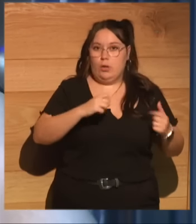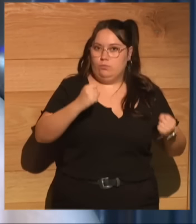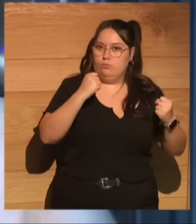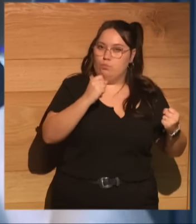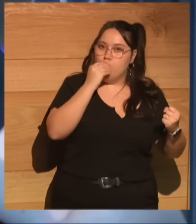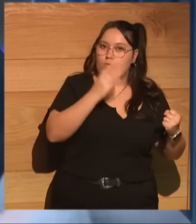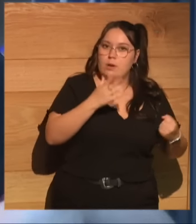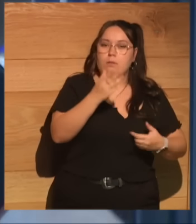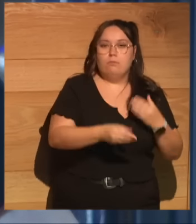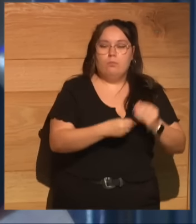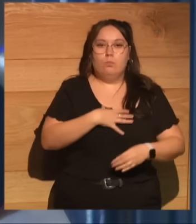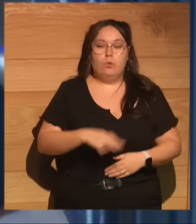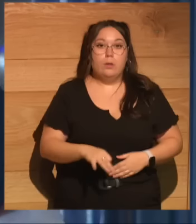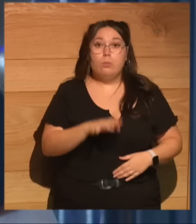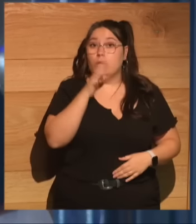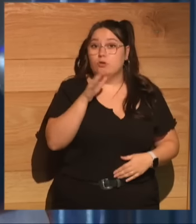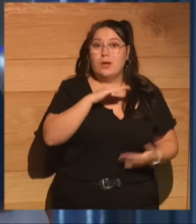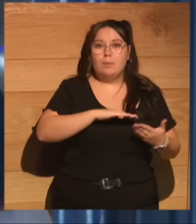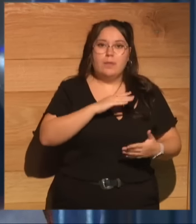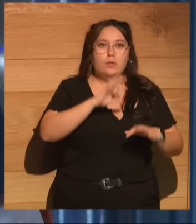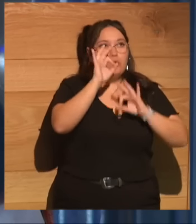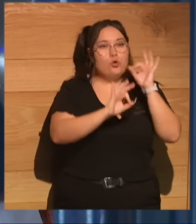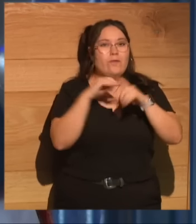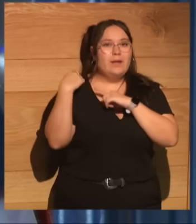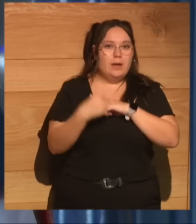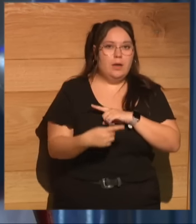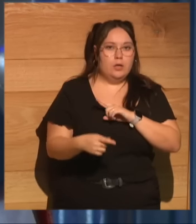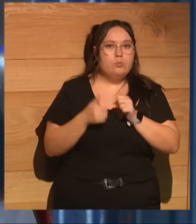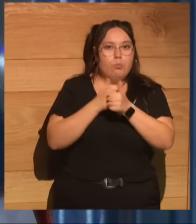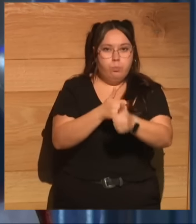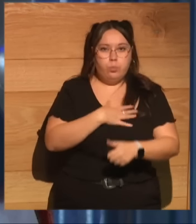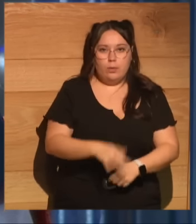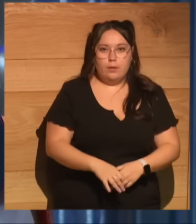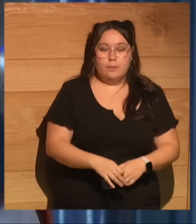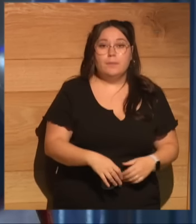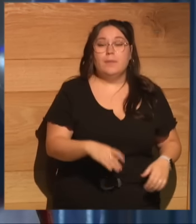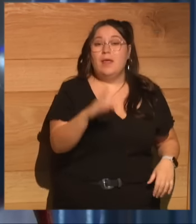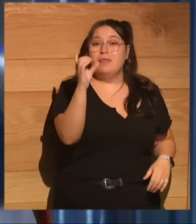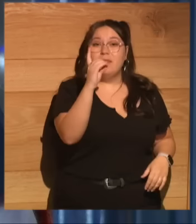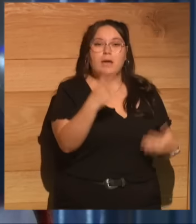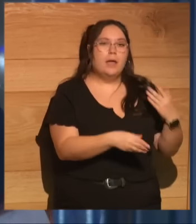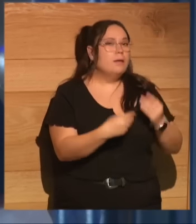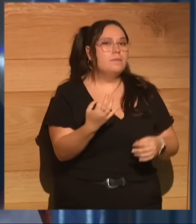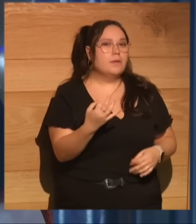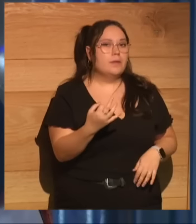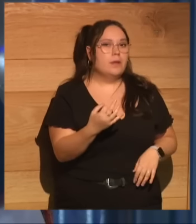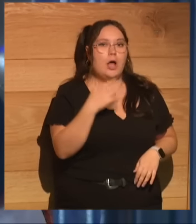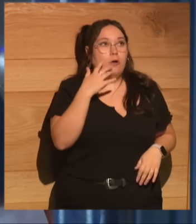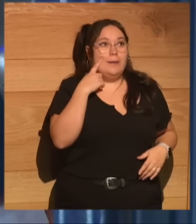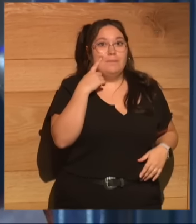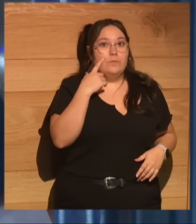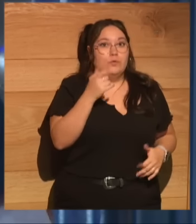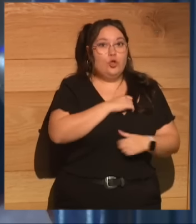épicas porque de alguna forma son capaces de seguir un orden clásico. Dice, lo que hace Danny Elfman es que es totalmente